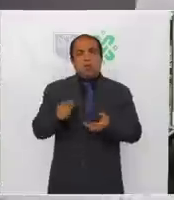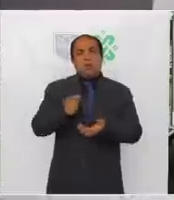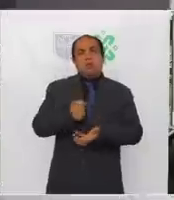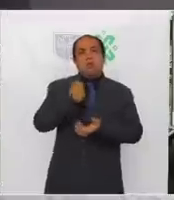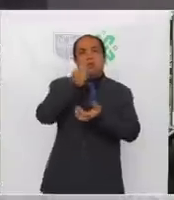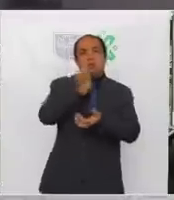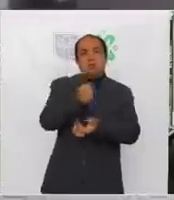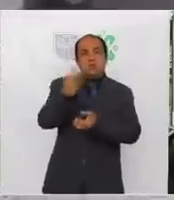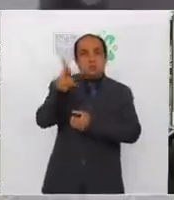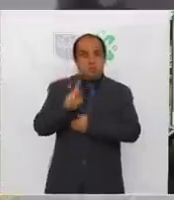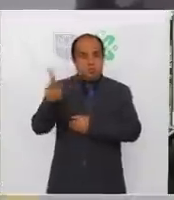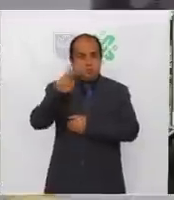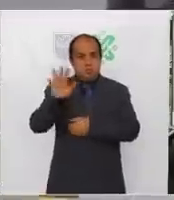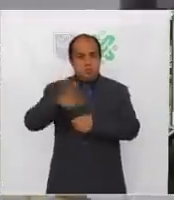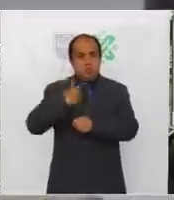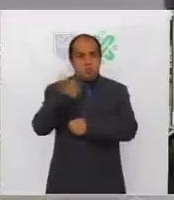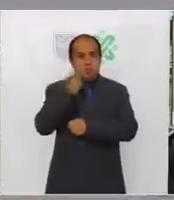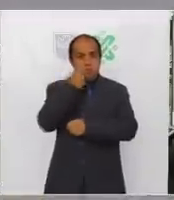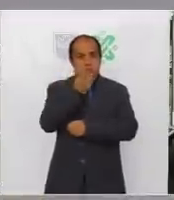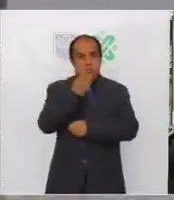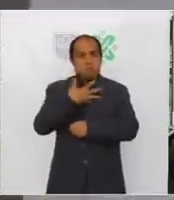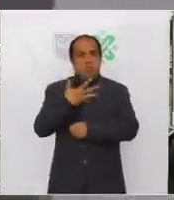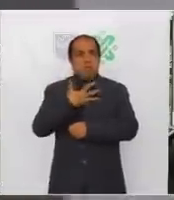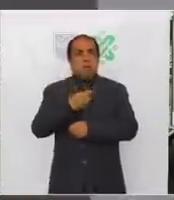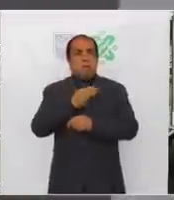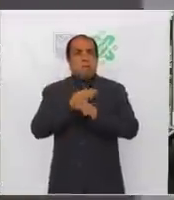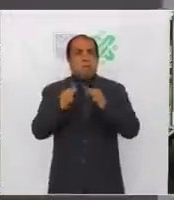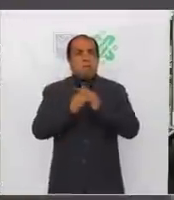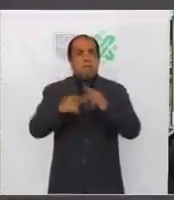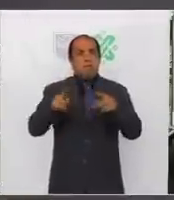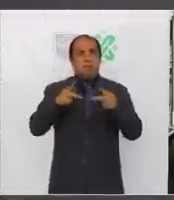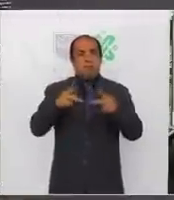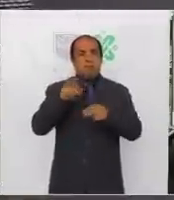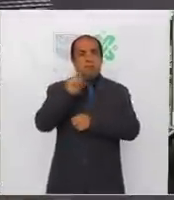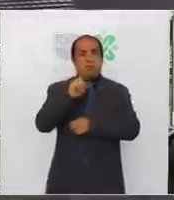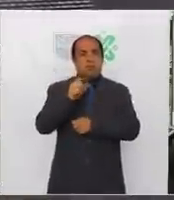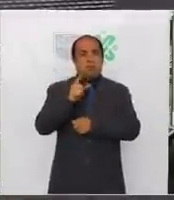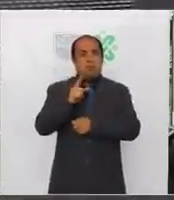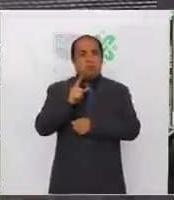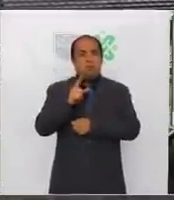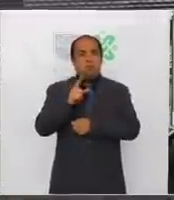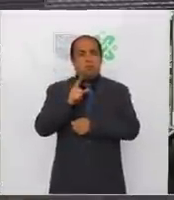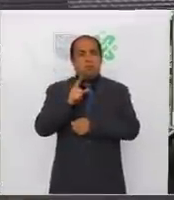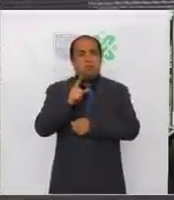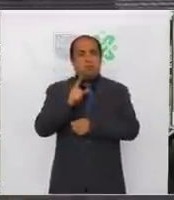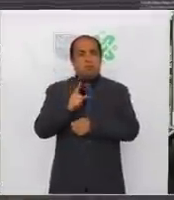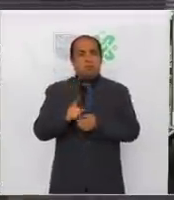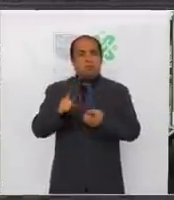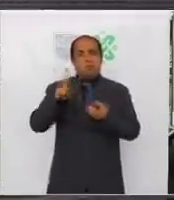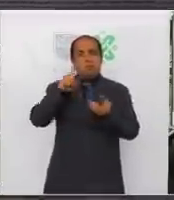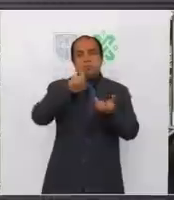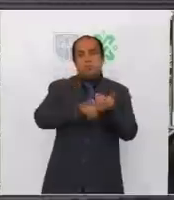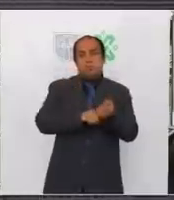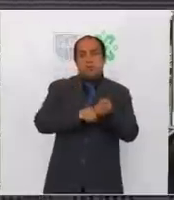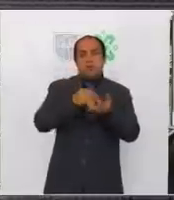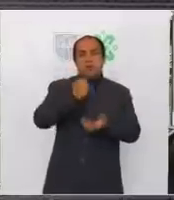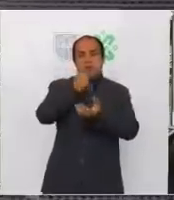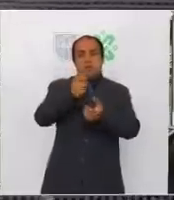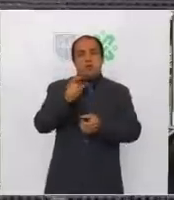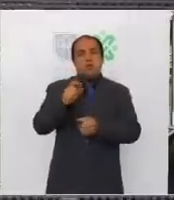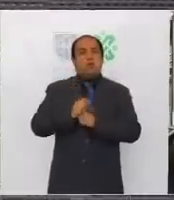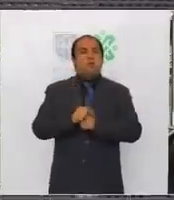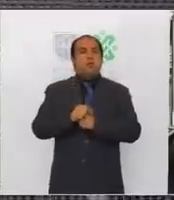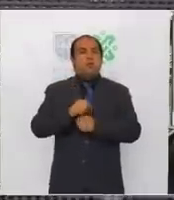de aquí va a surgir material que va a ser vendido y que a su vez va a ser parte del ingreso de la propia Secretaría de Obras y